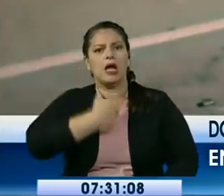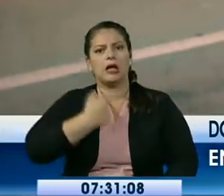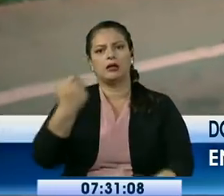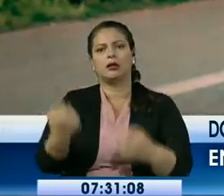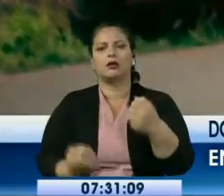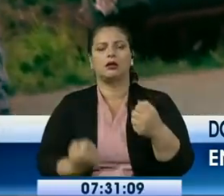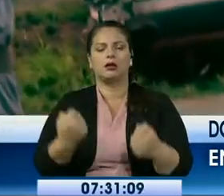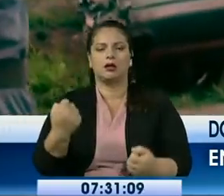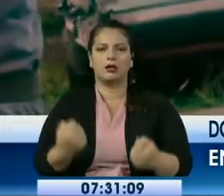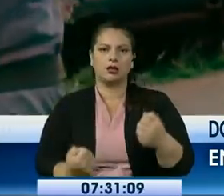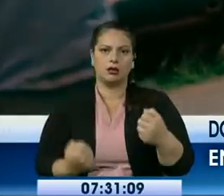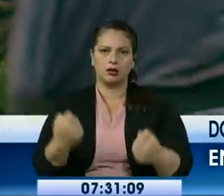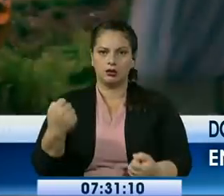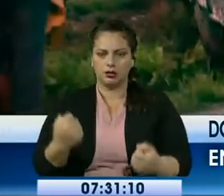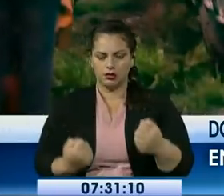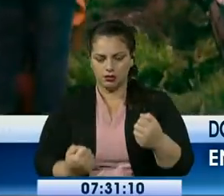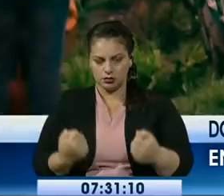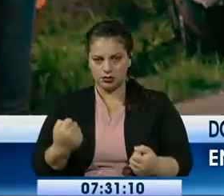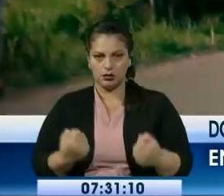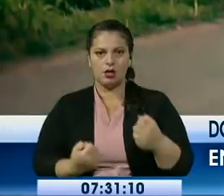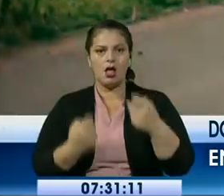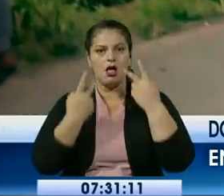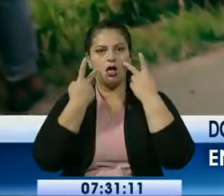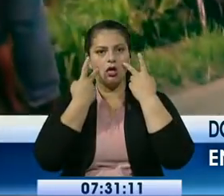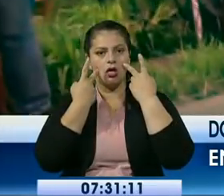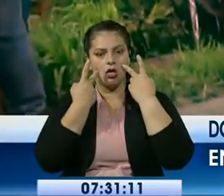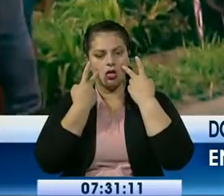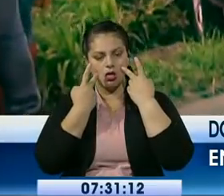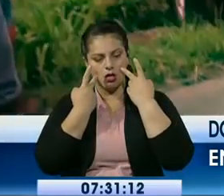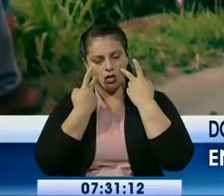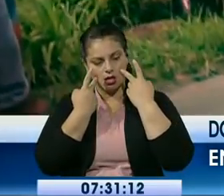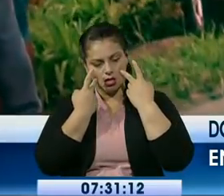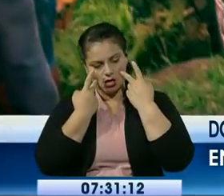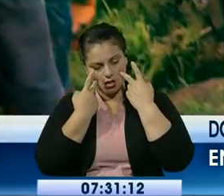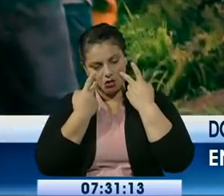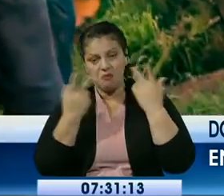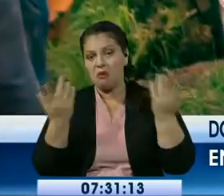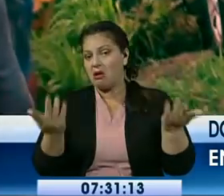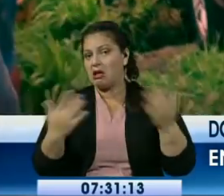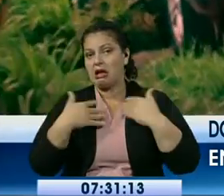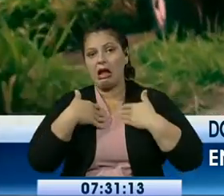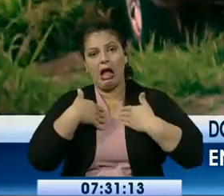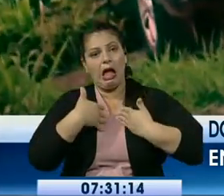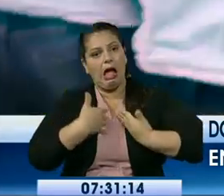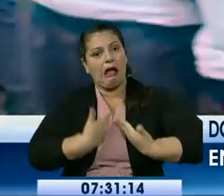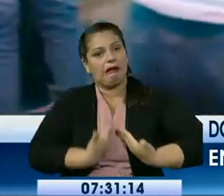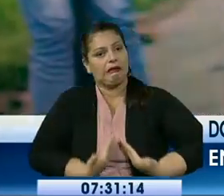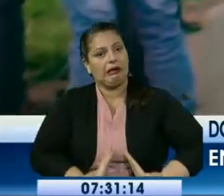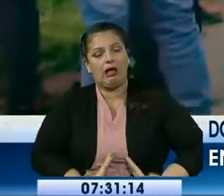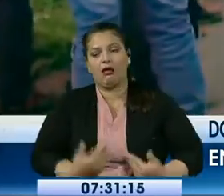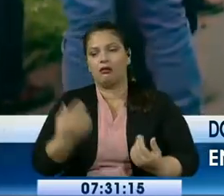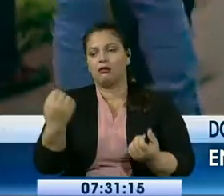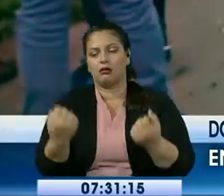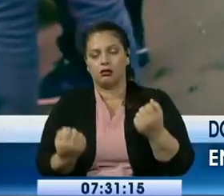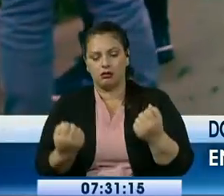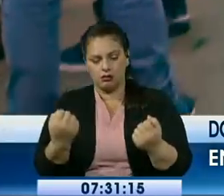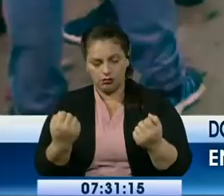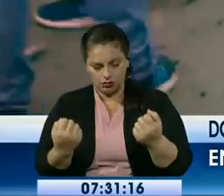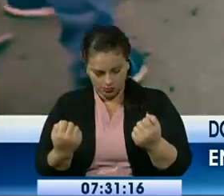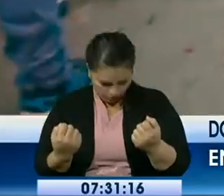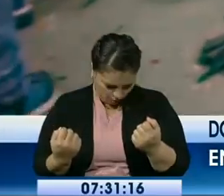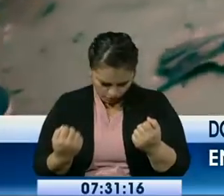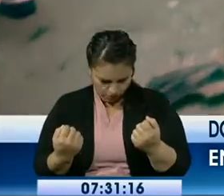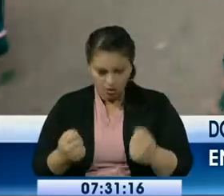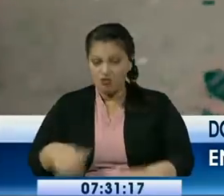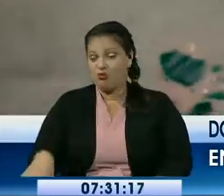los sobrevivientes, incluido el chofer de ese automotor, fueron trasladados hasta un hospital por las contusiones y cortes que